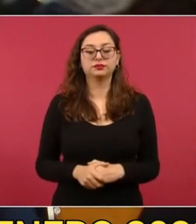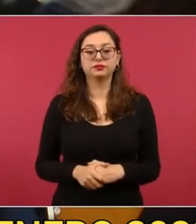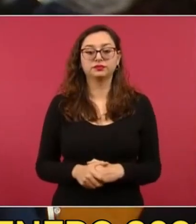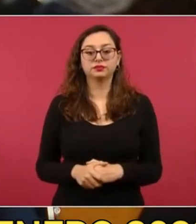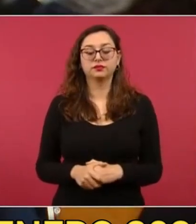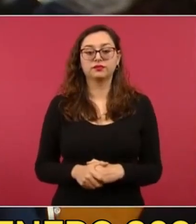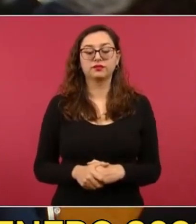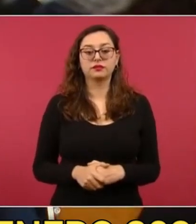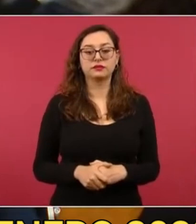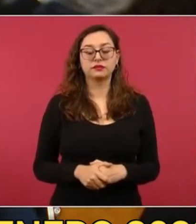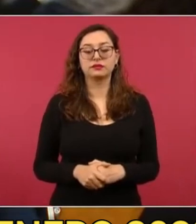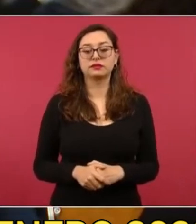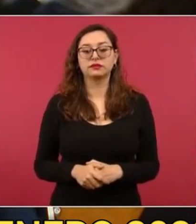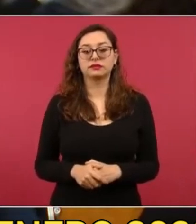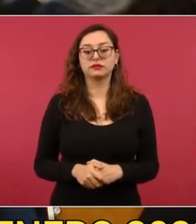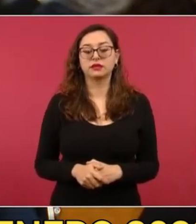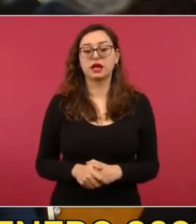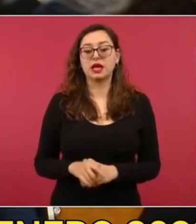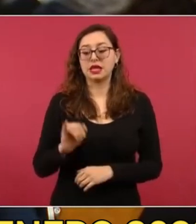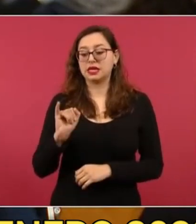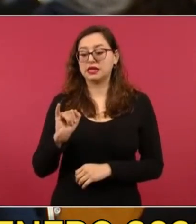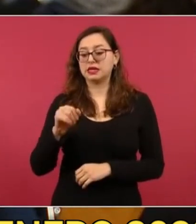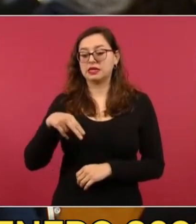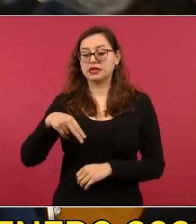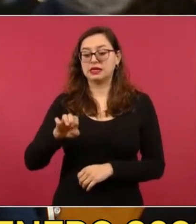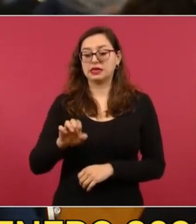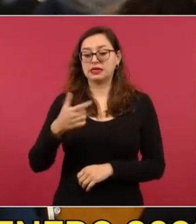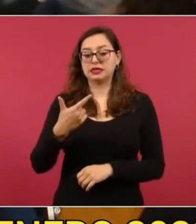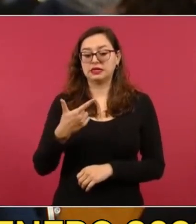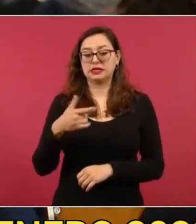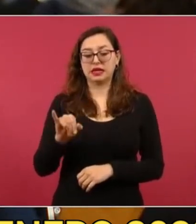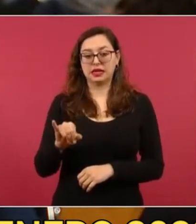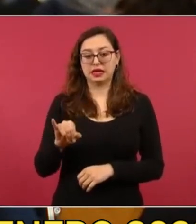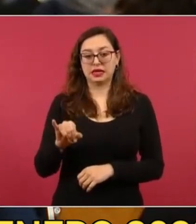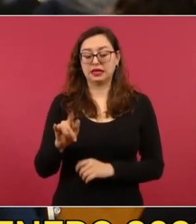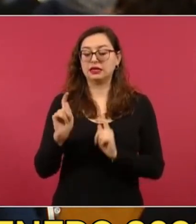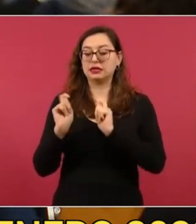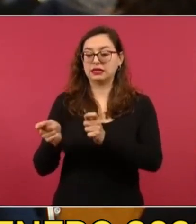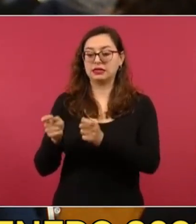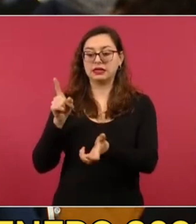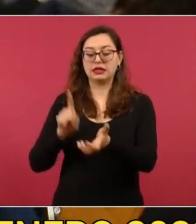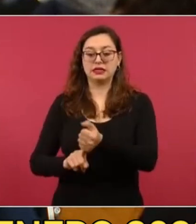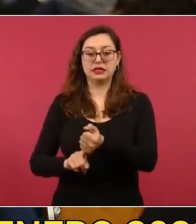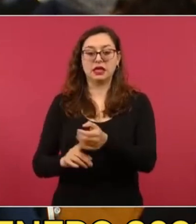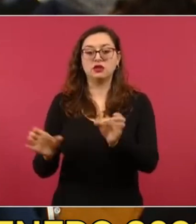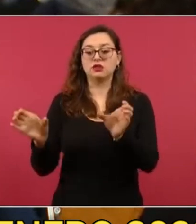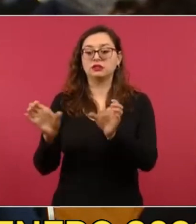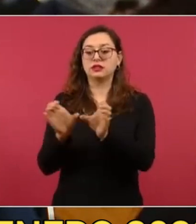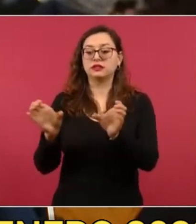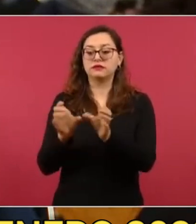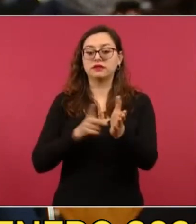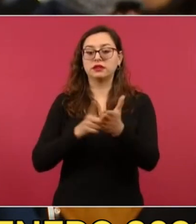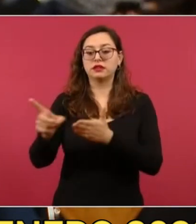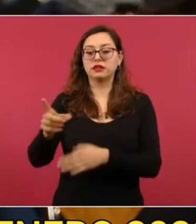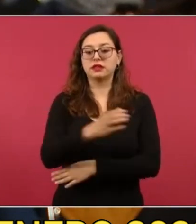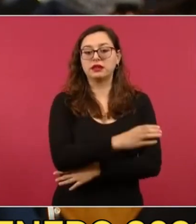trabajadores del INEGI, quienes el Gobierno de la República estableció el programa de certificación de derechos ejidales